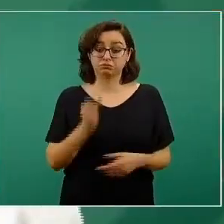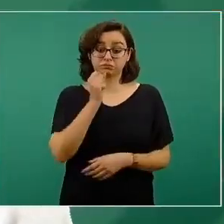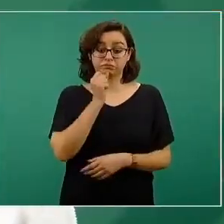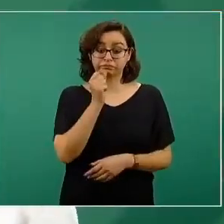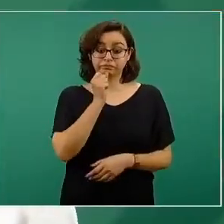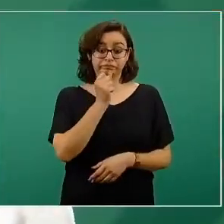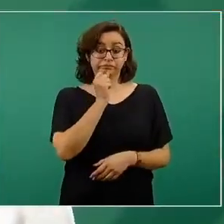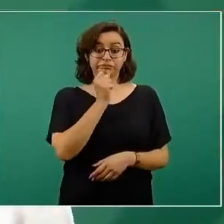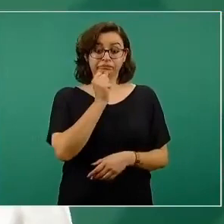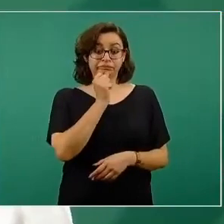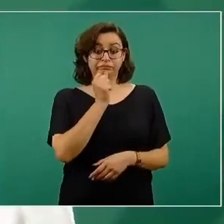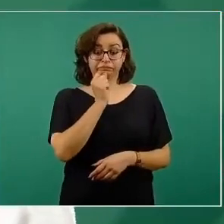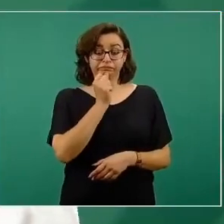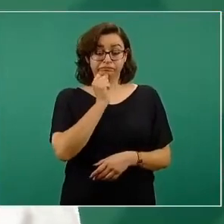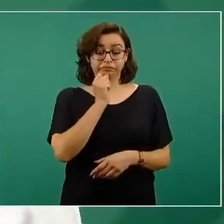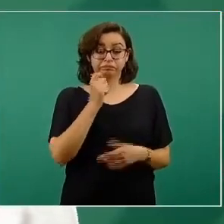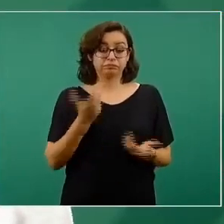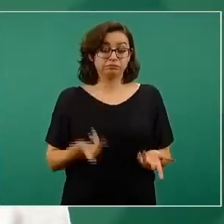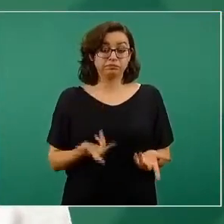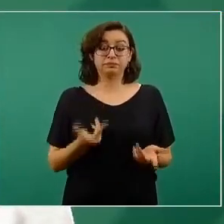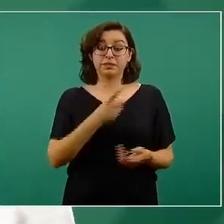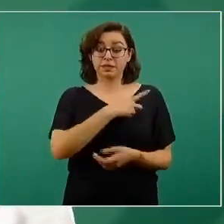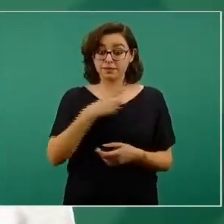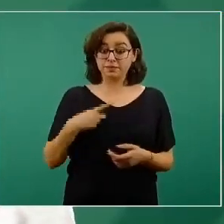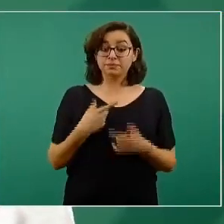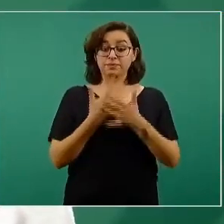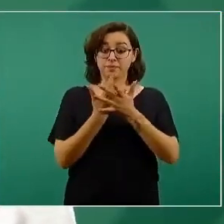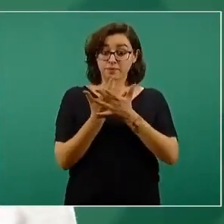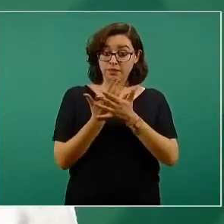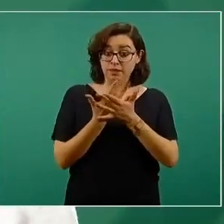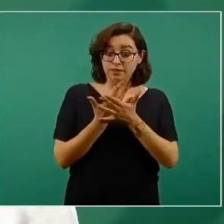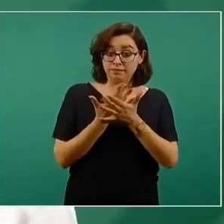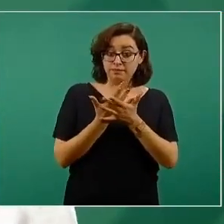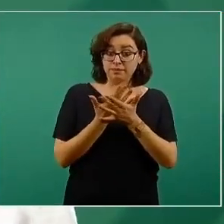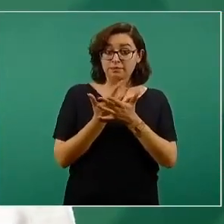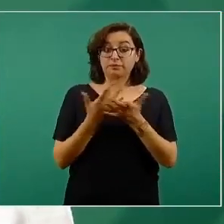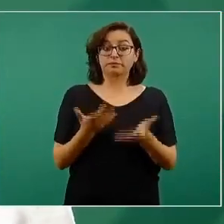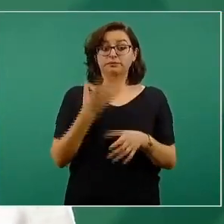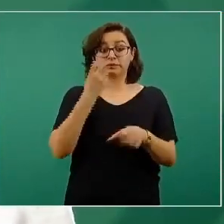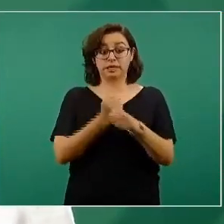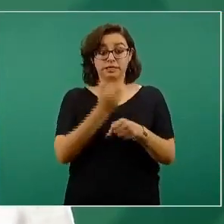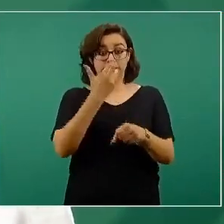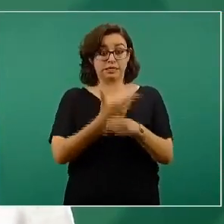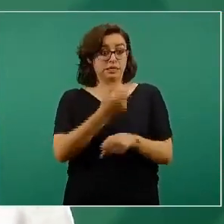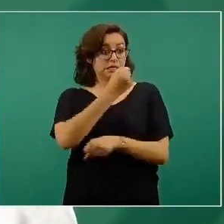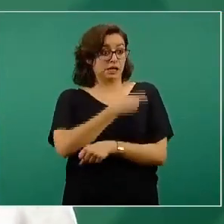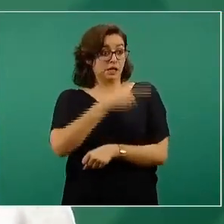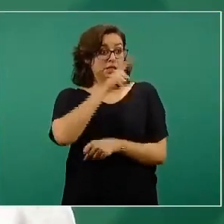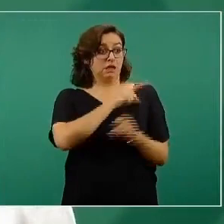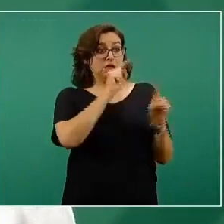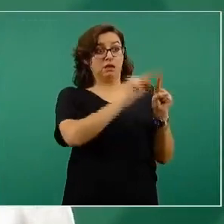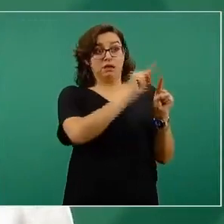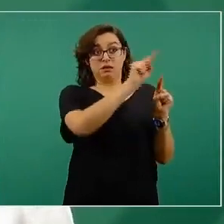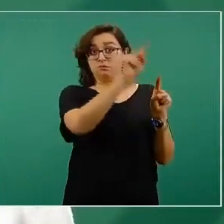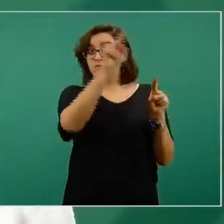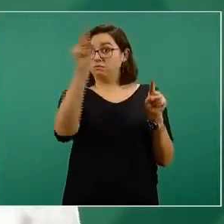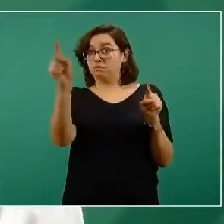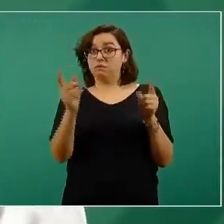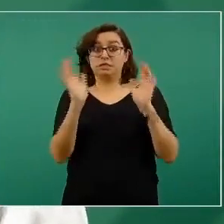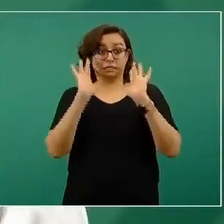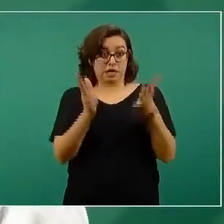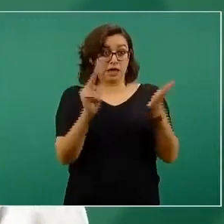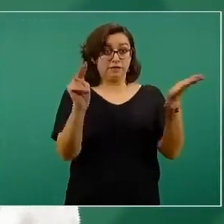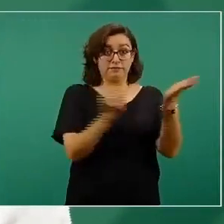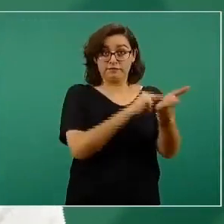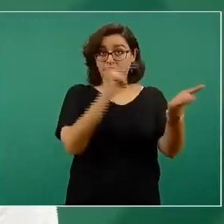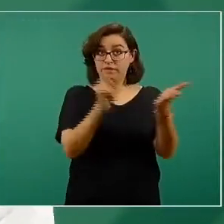información avalada, validada, firmada por las y los secretarios de salud de las entidades federativas, vamos